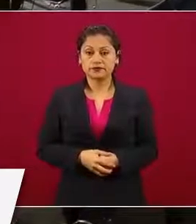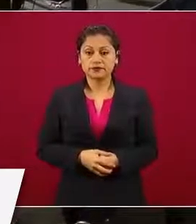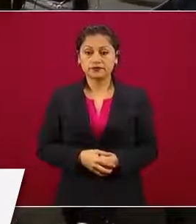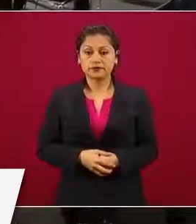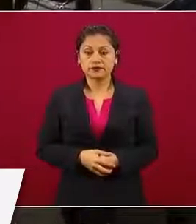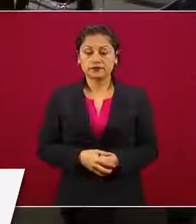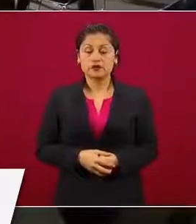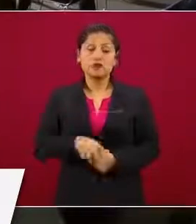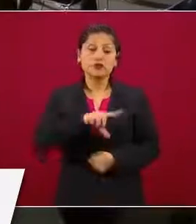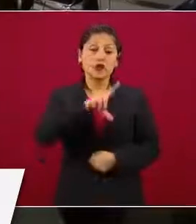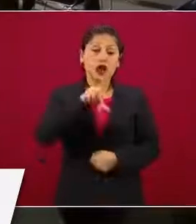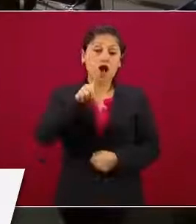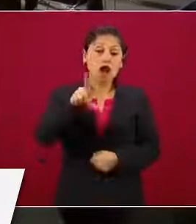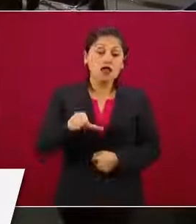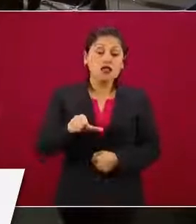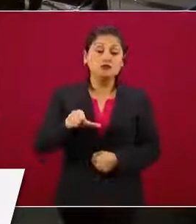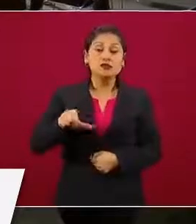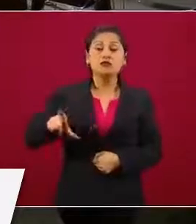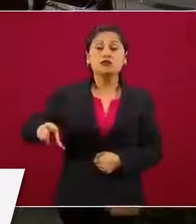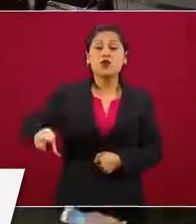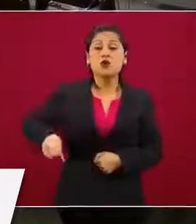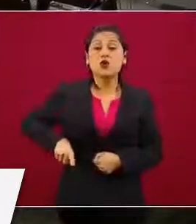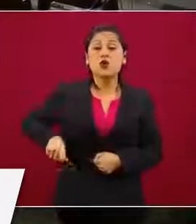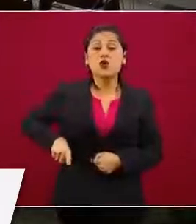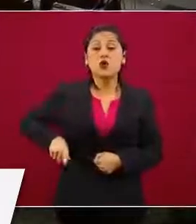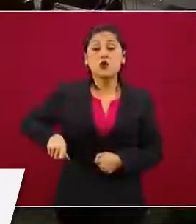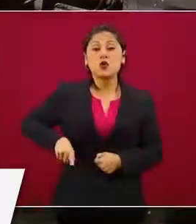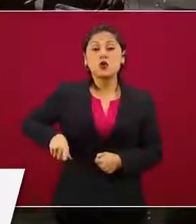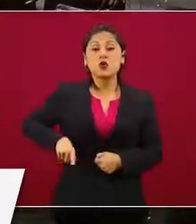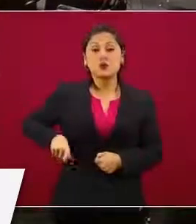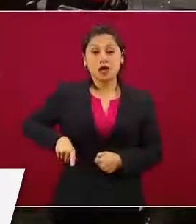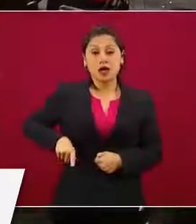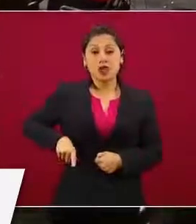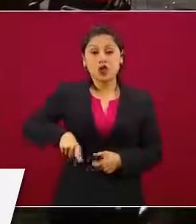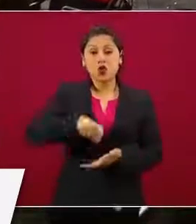decide el gobierno comprar todas las acciones